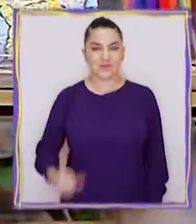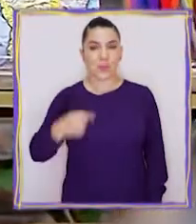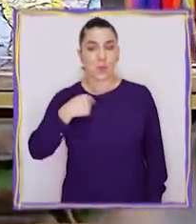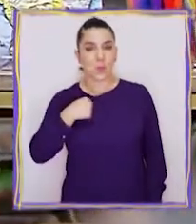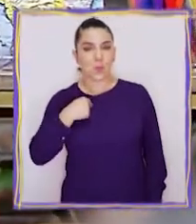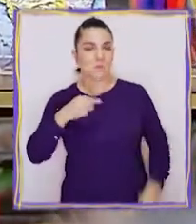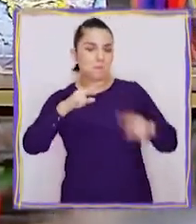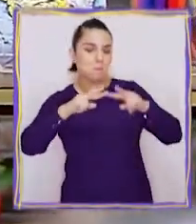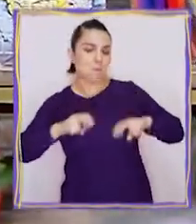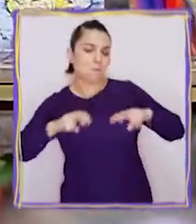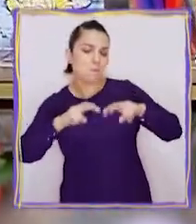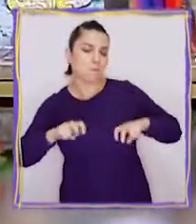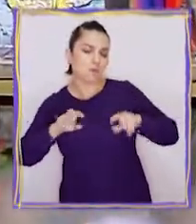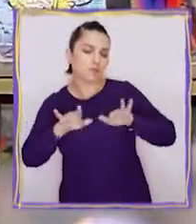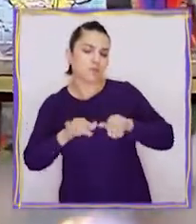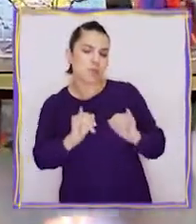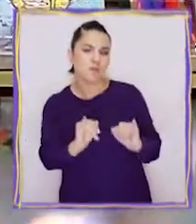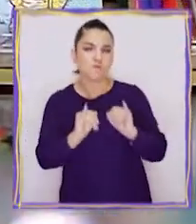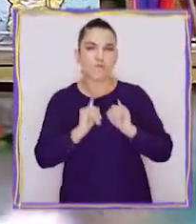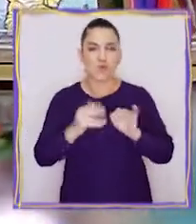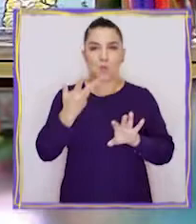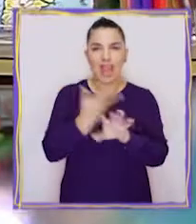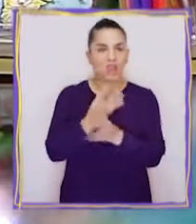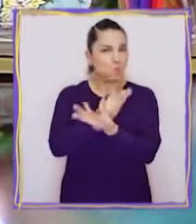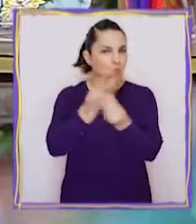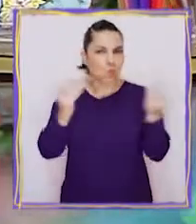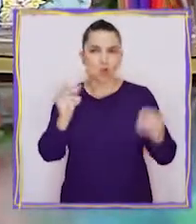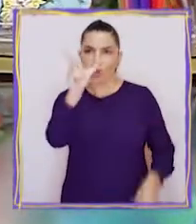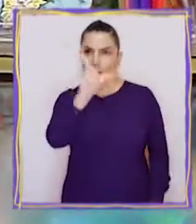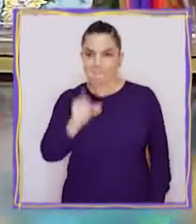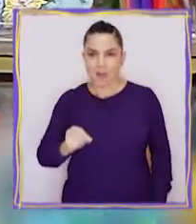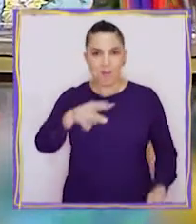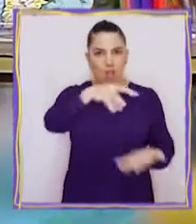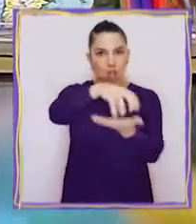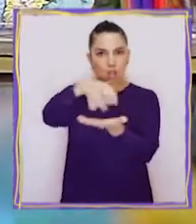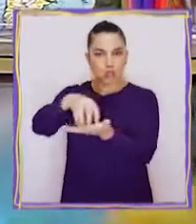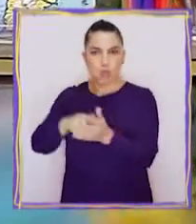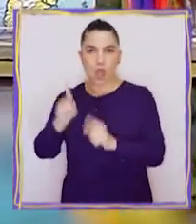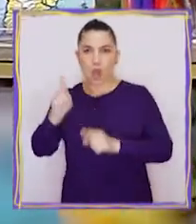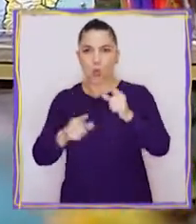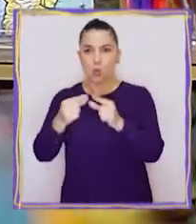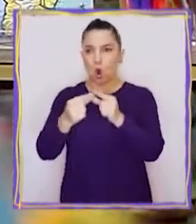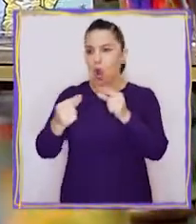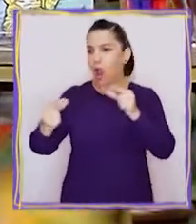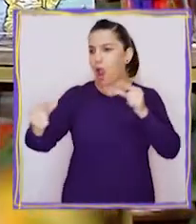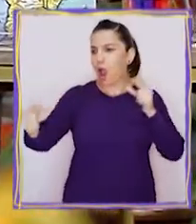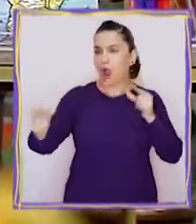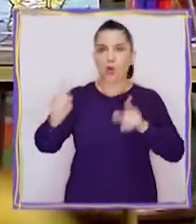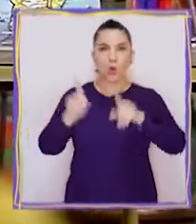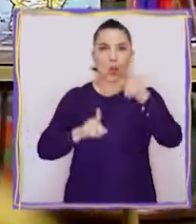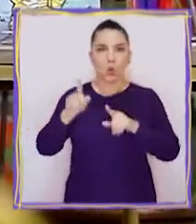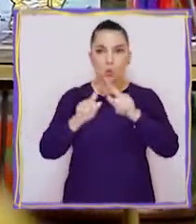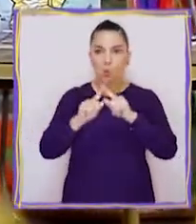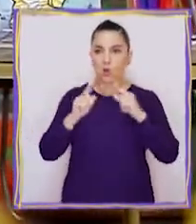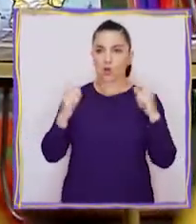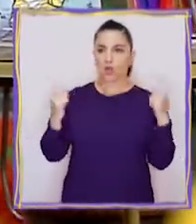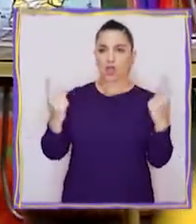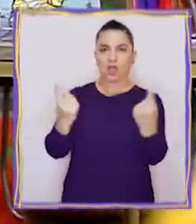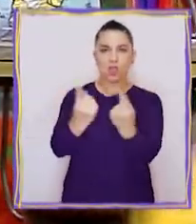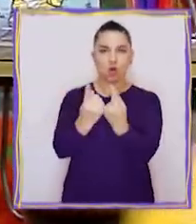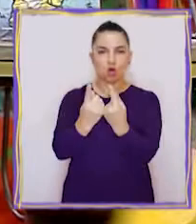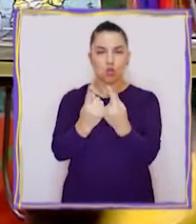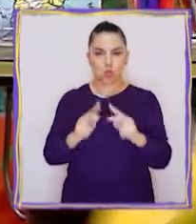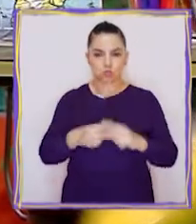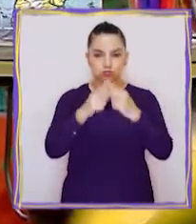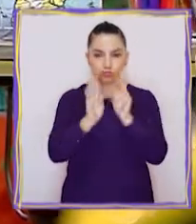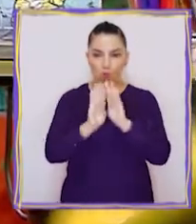Estoy revisando estos archivos y miren, hay cientos de diferentes mapas de ciudades. Algunos son alargados, otros son incluso redondos y